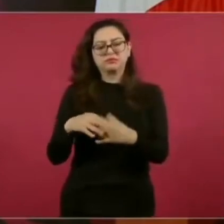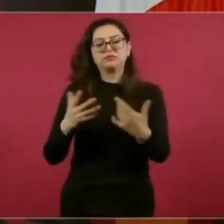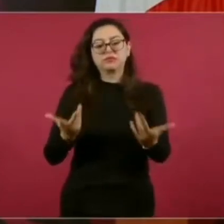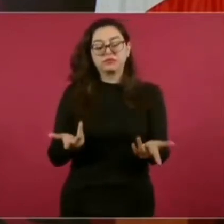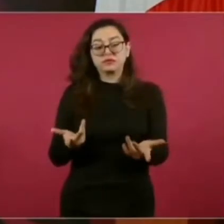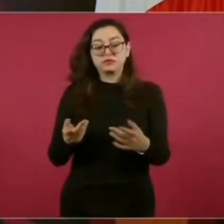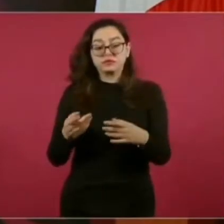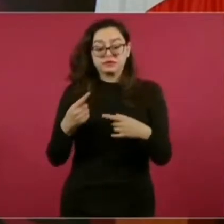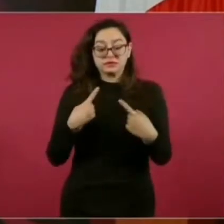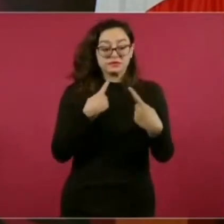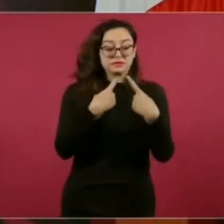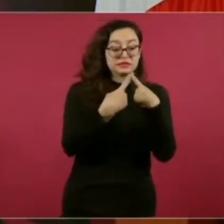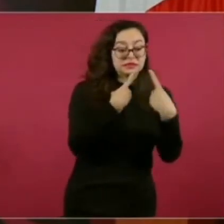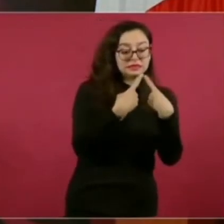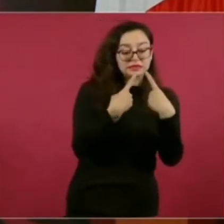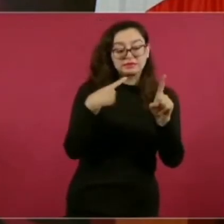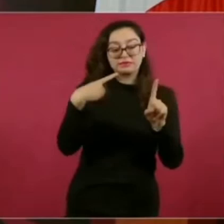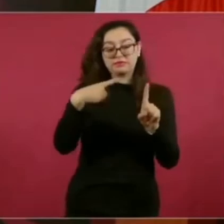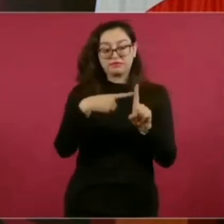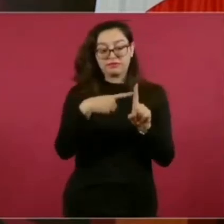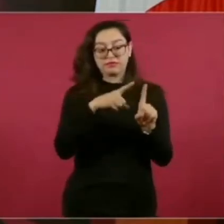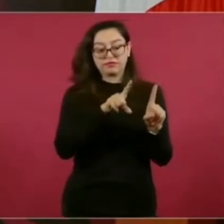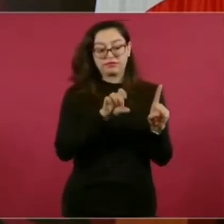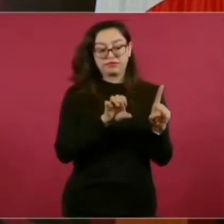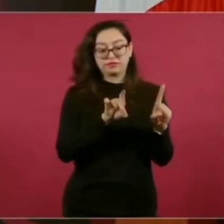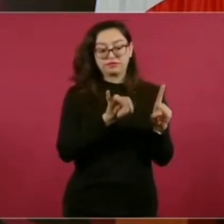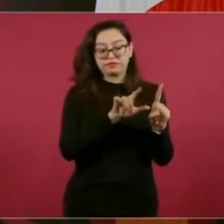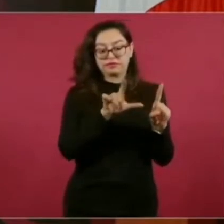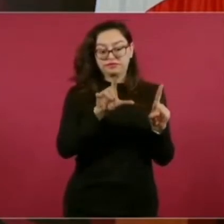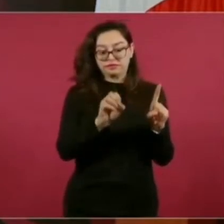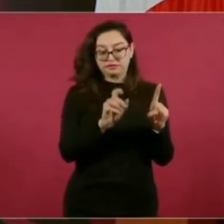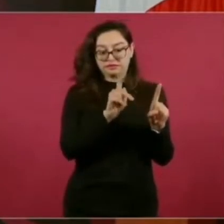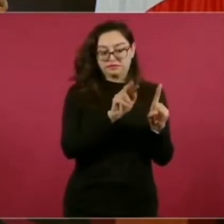Zedillo por el PRI,